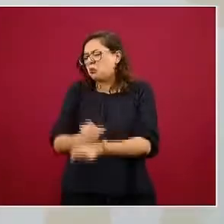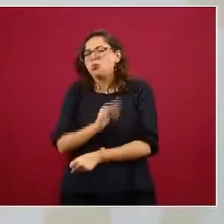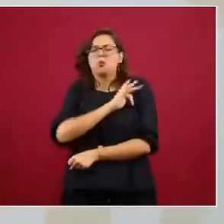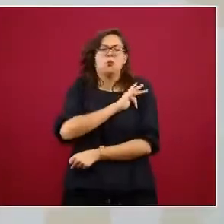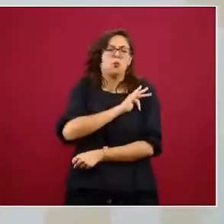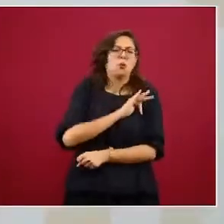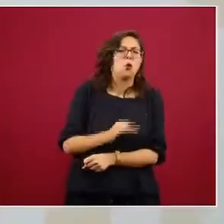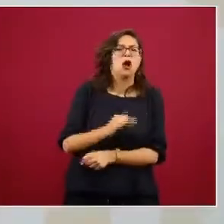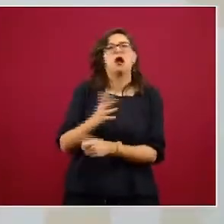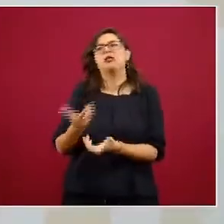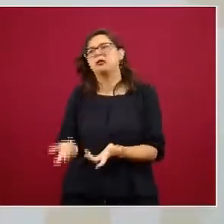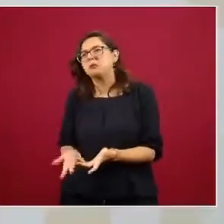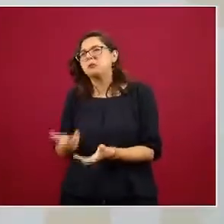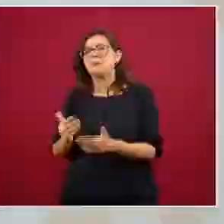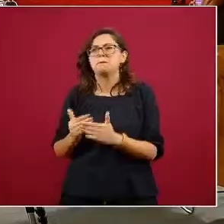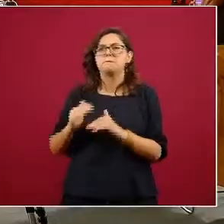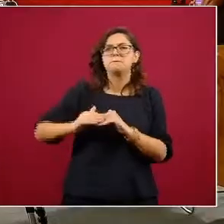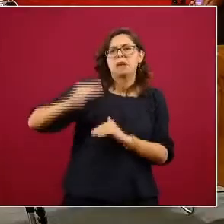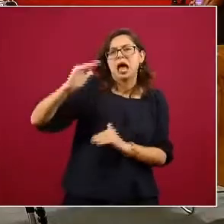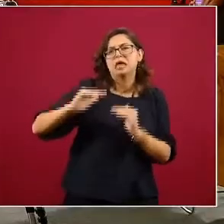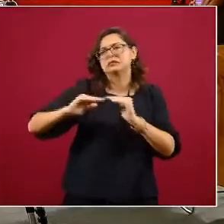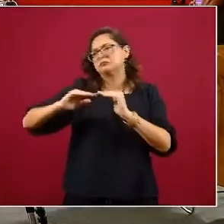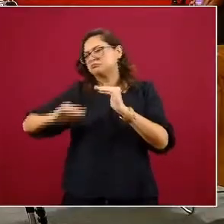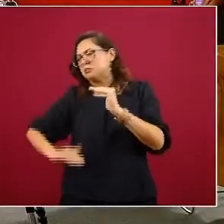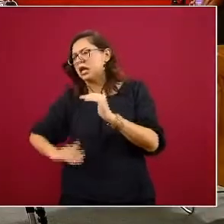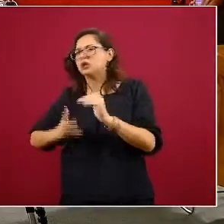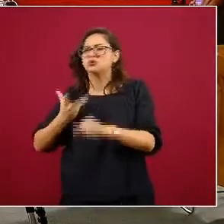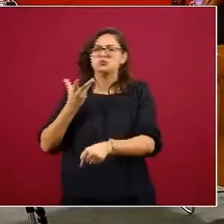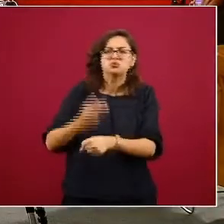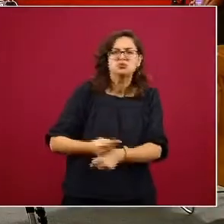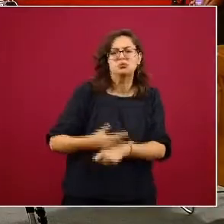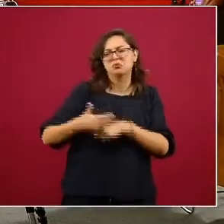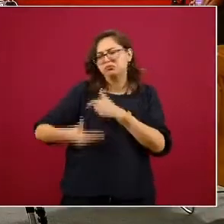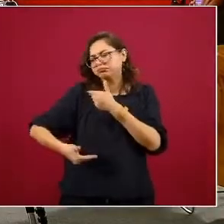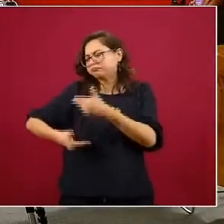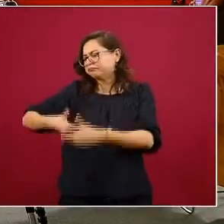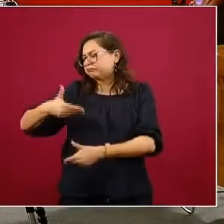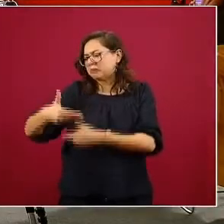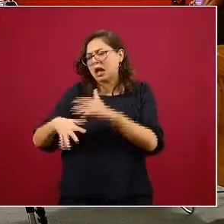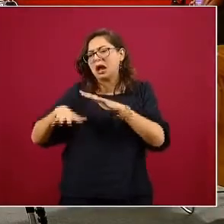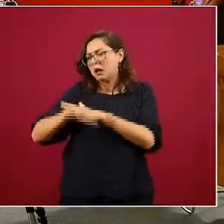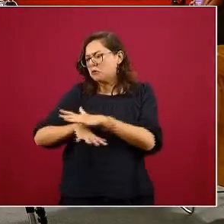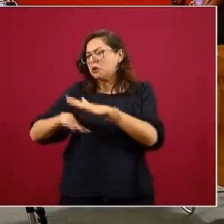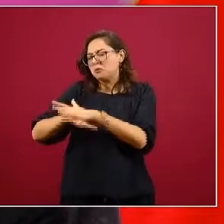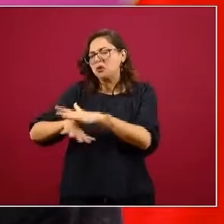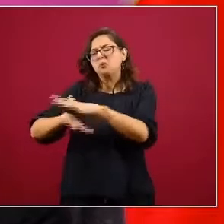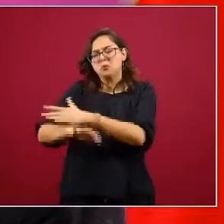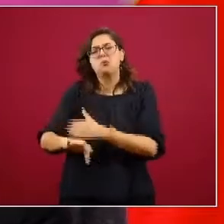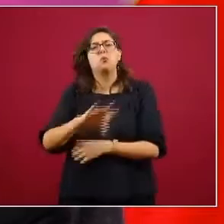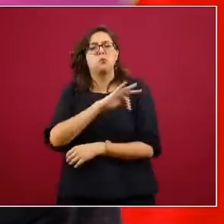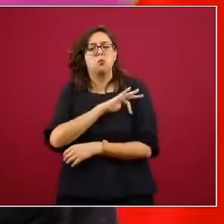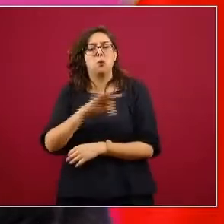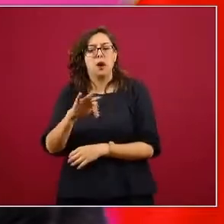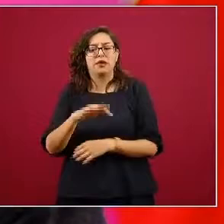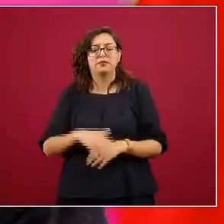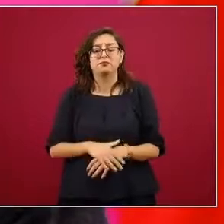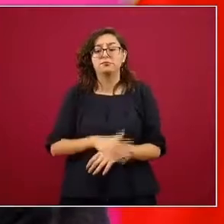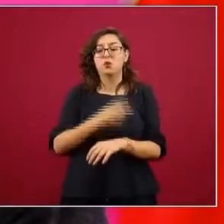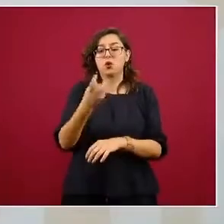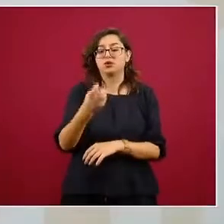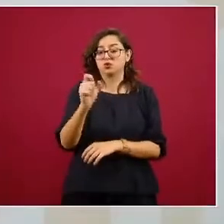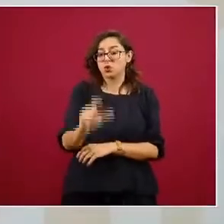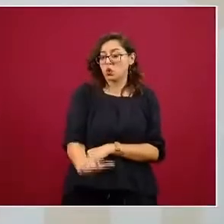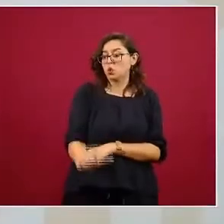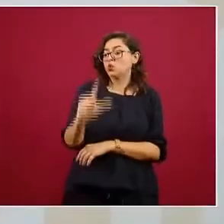de reducciones, de especificaciones, y lo ha sido a lo largo de este proceso. Entonces, la conversación del lunes fue